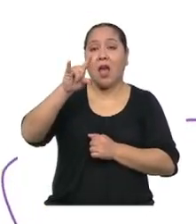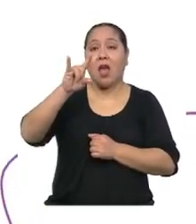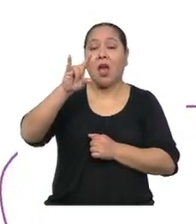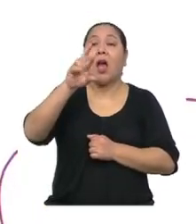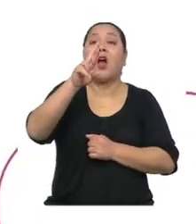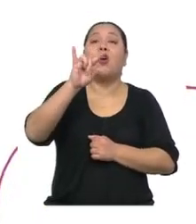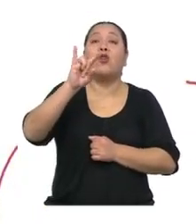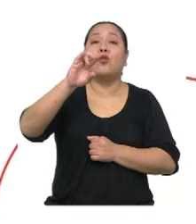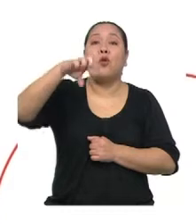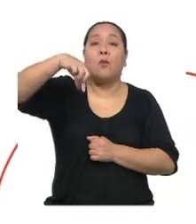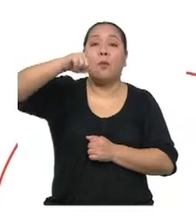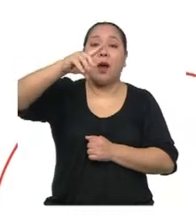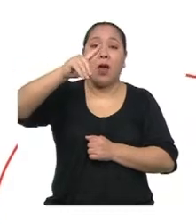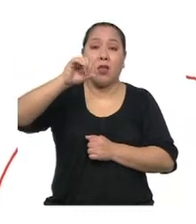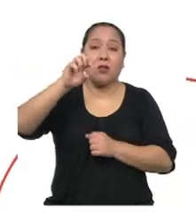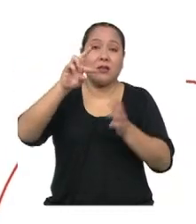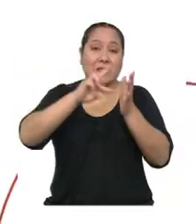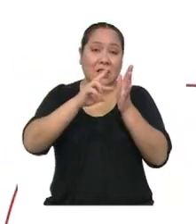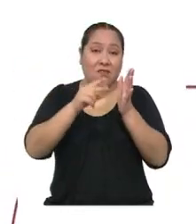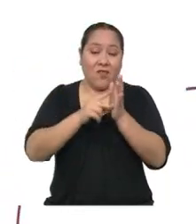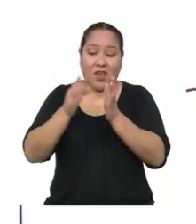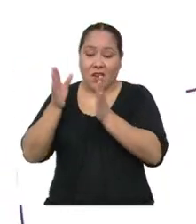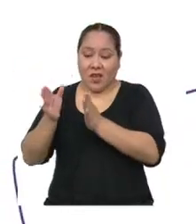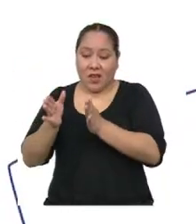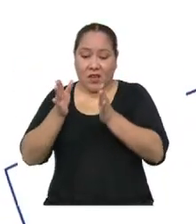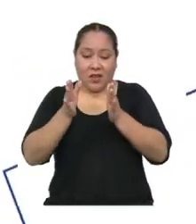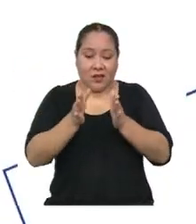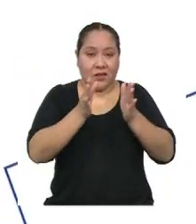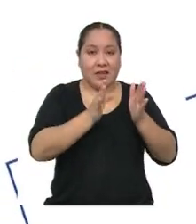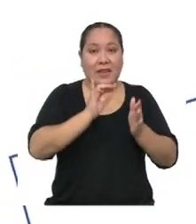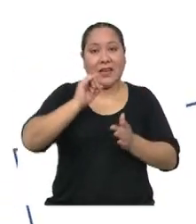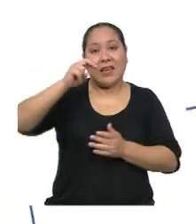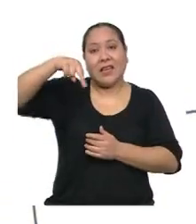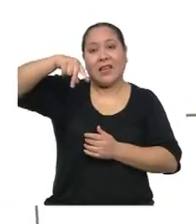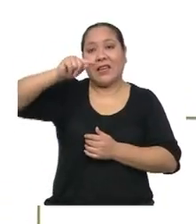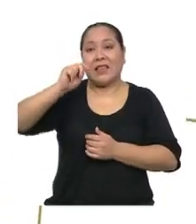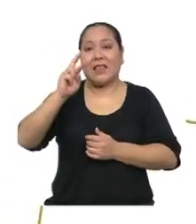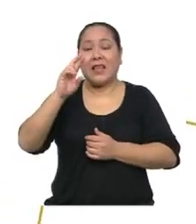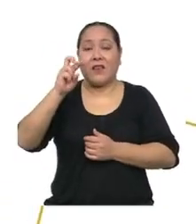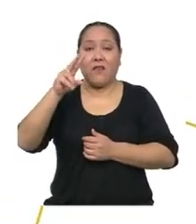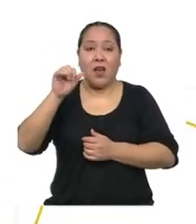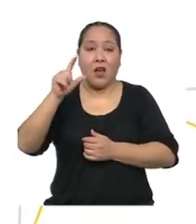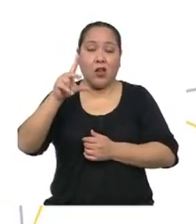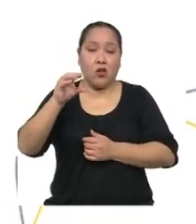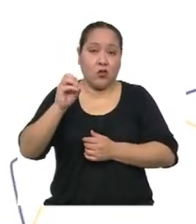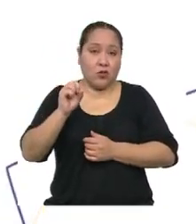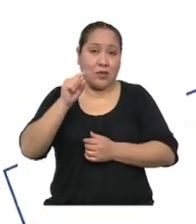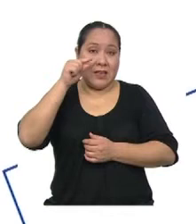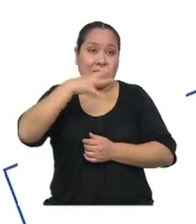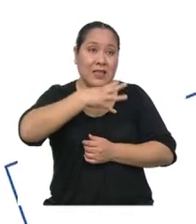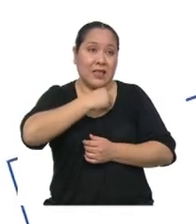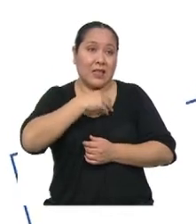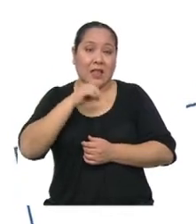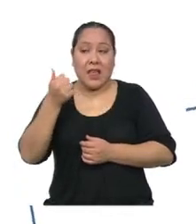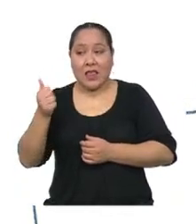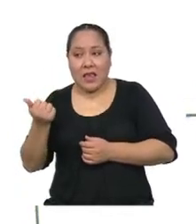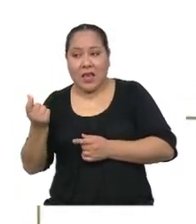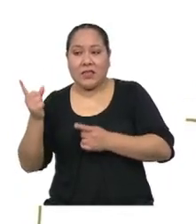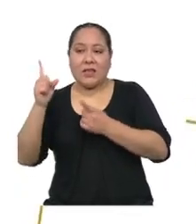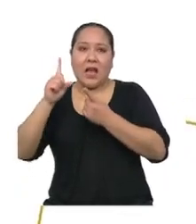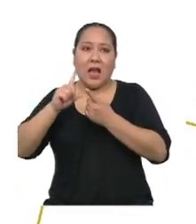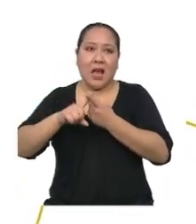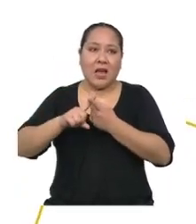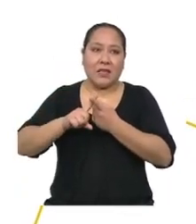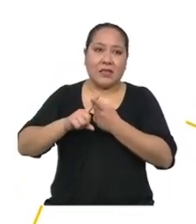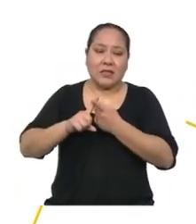están agrupados en intervalos. Ahora veamos, en este caso tenemos que la variable edad va desde 10 años hasta